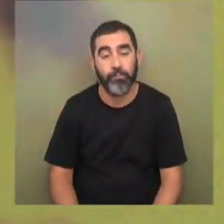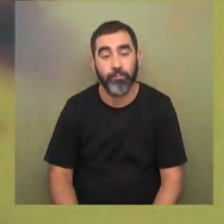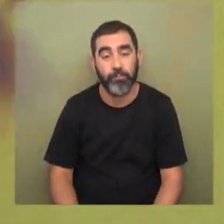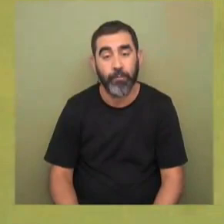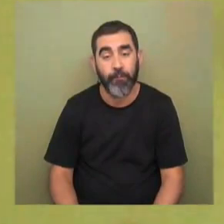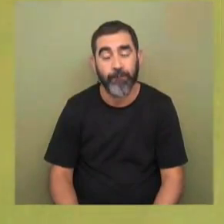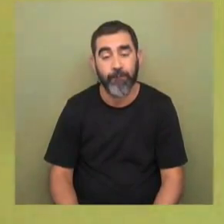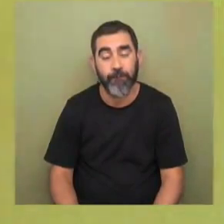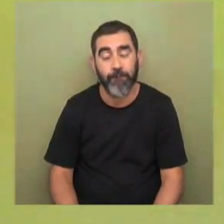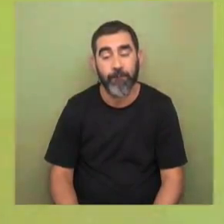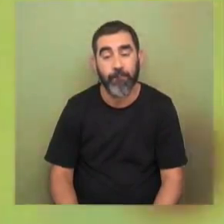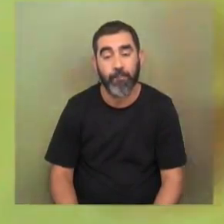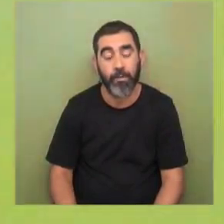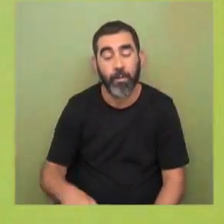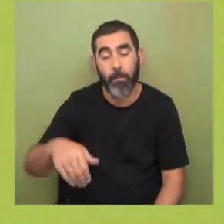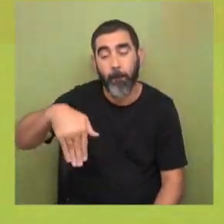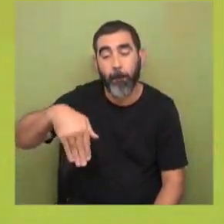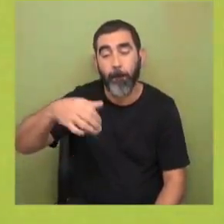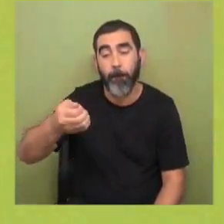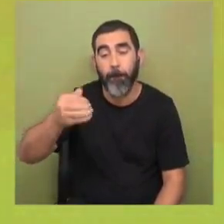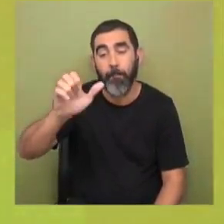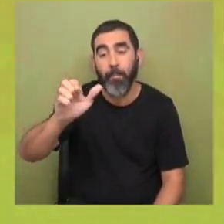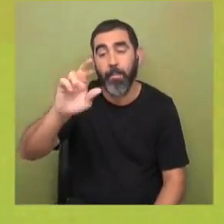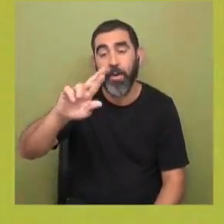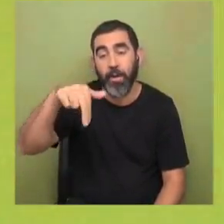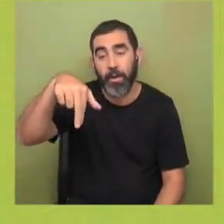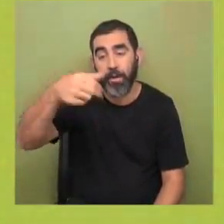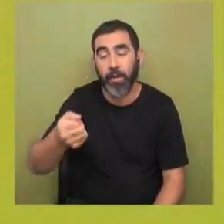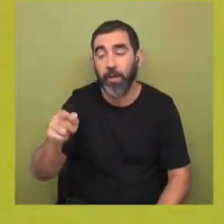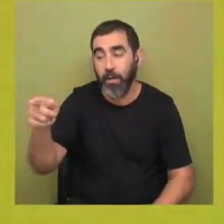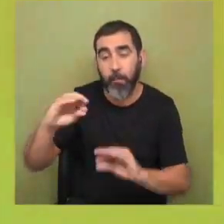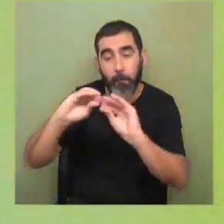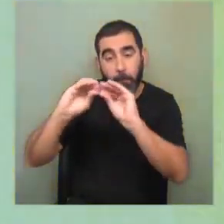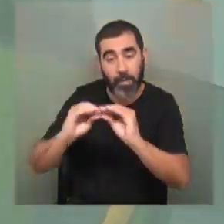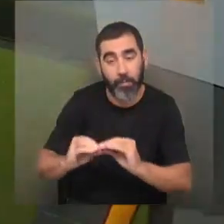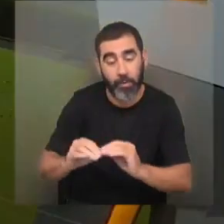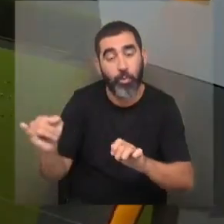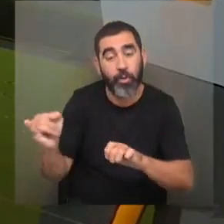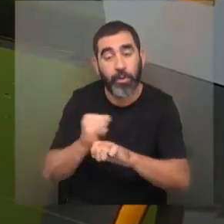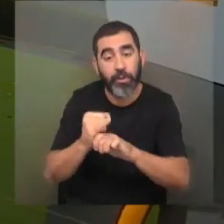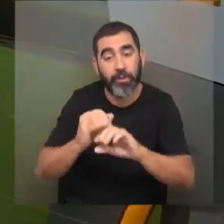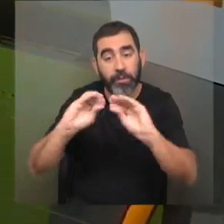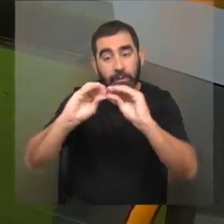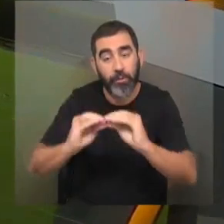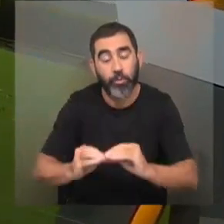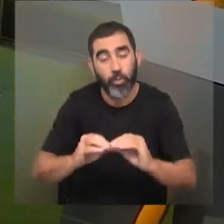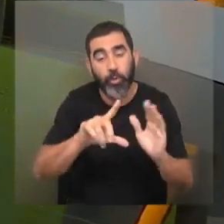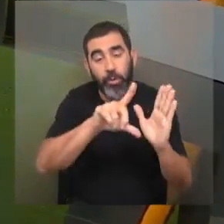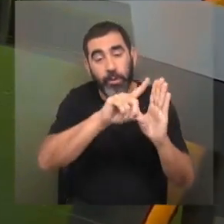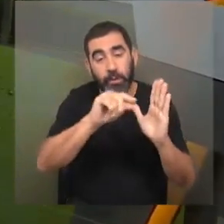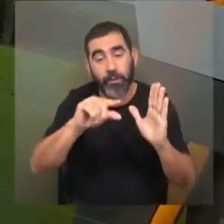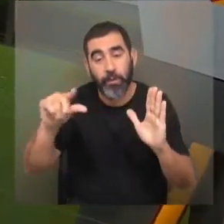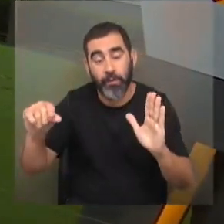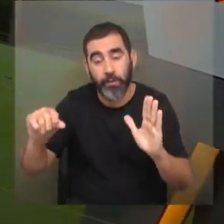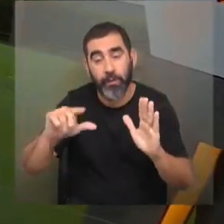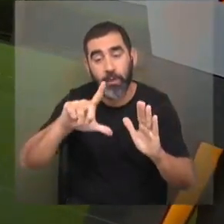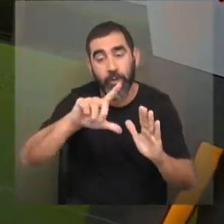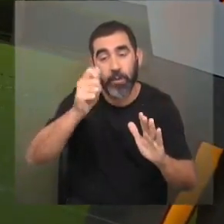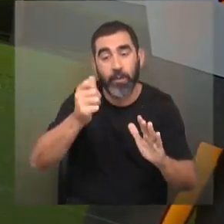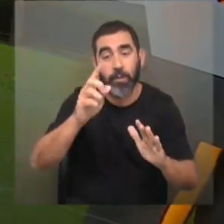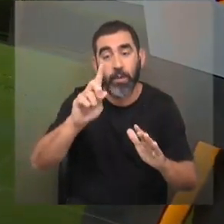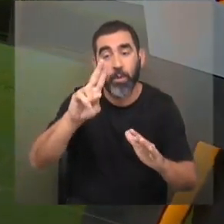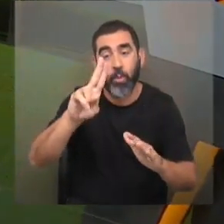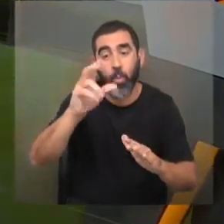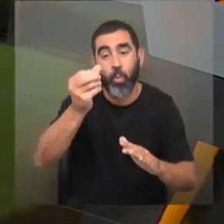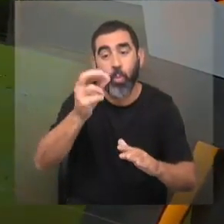montón a Ezequiel Maderna que nos está acompañando. Ezequiel es matemático, integra el Instituto de Matemática y Estadística Rafael Laguardia de Facultad de